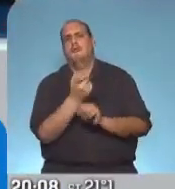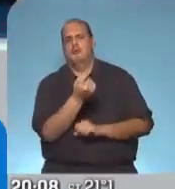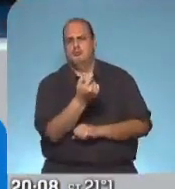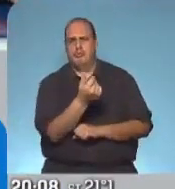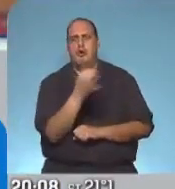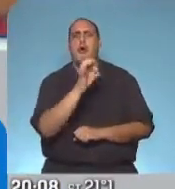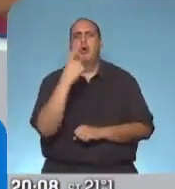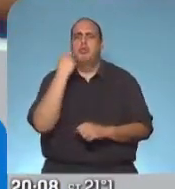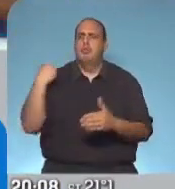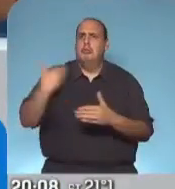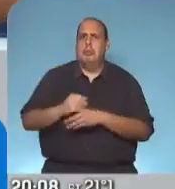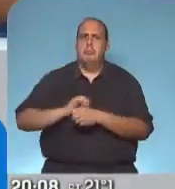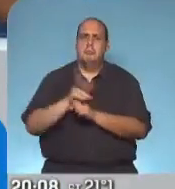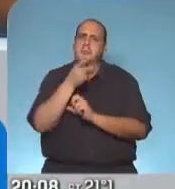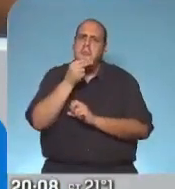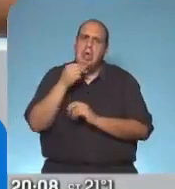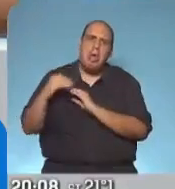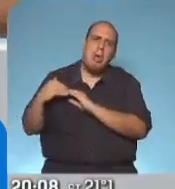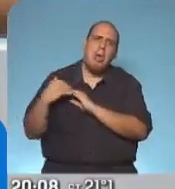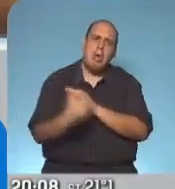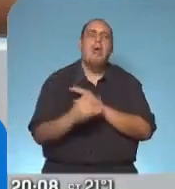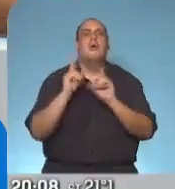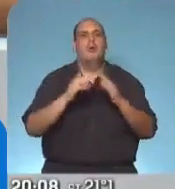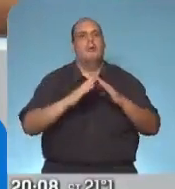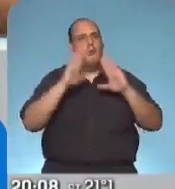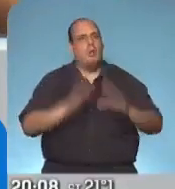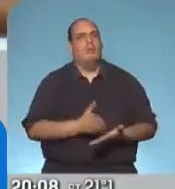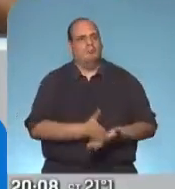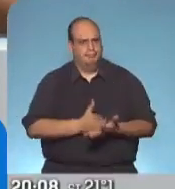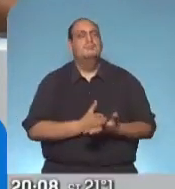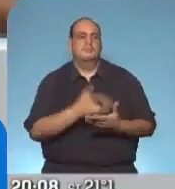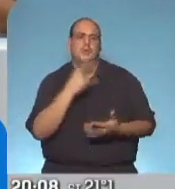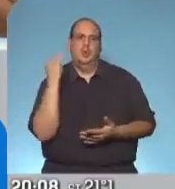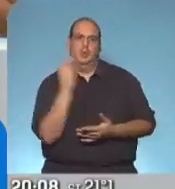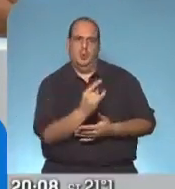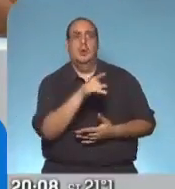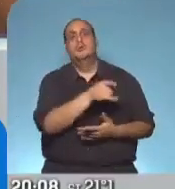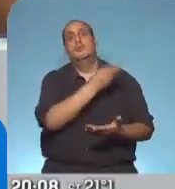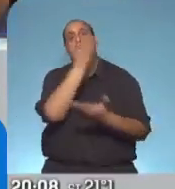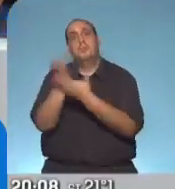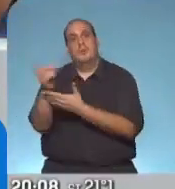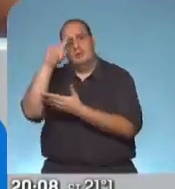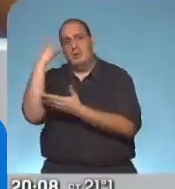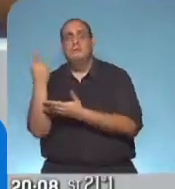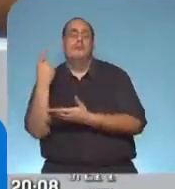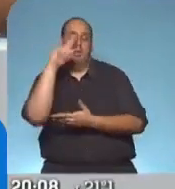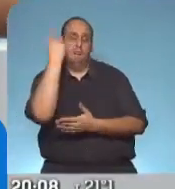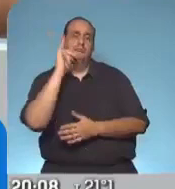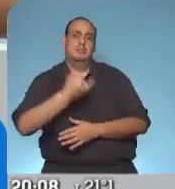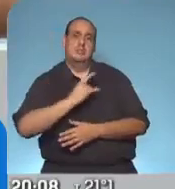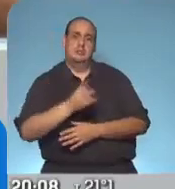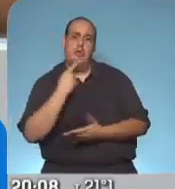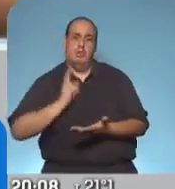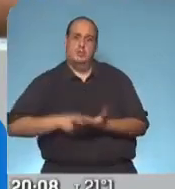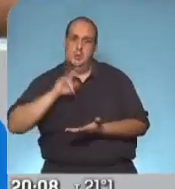días que no tienen casos, pero igual definen una cuarentena más rígida, lo pueden hacer. Ellos elevan sus pedidos y Nación dice sí o no. Bien. En este análisis